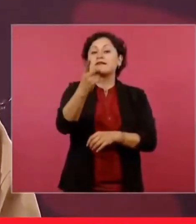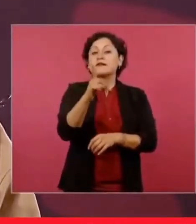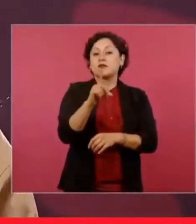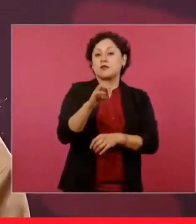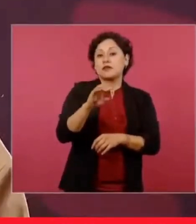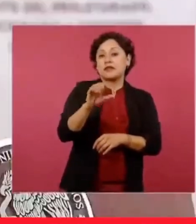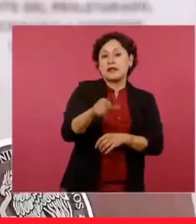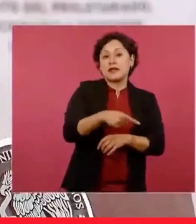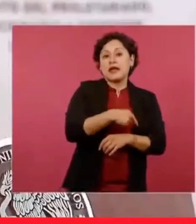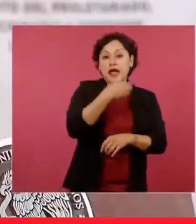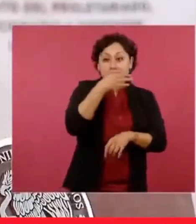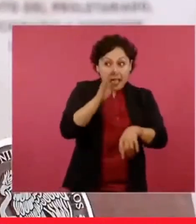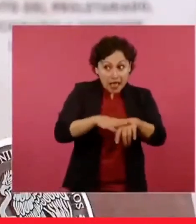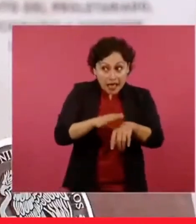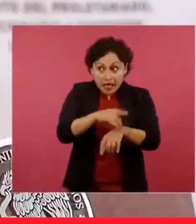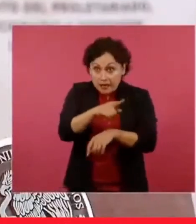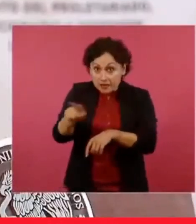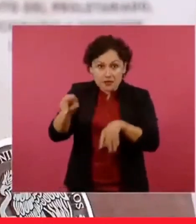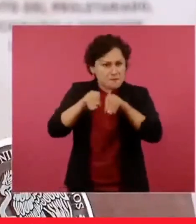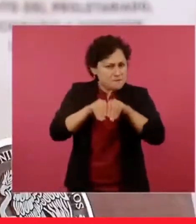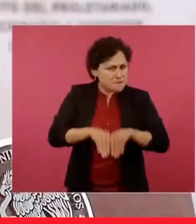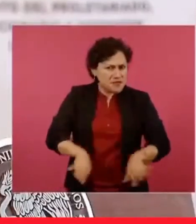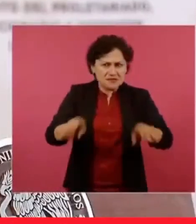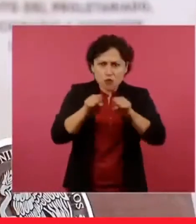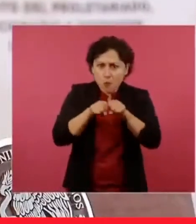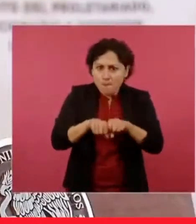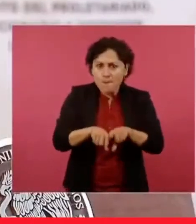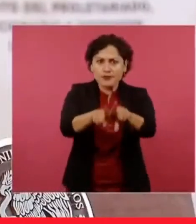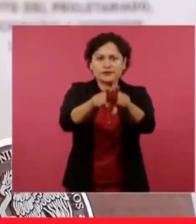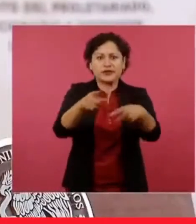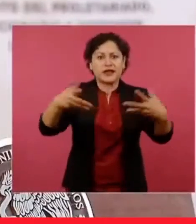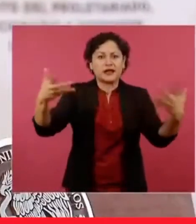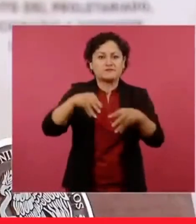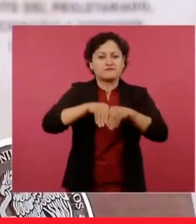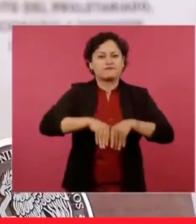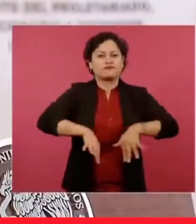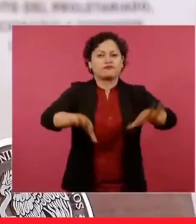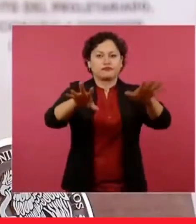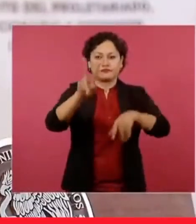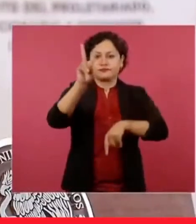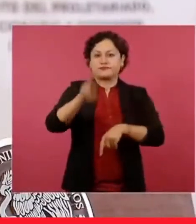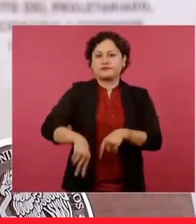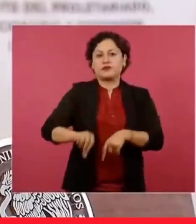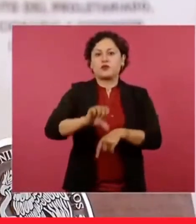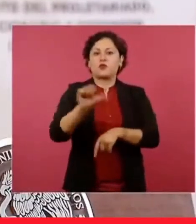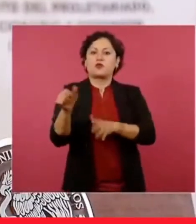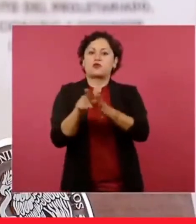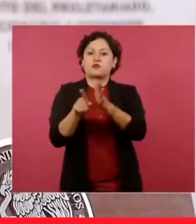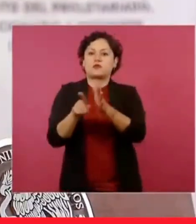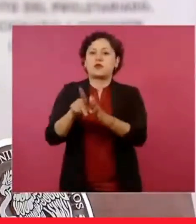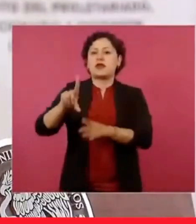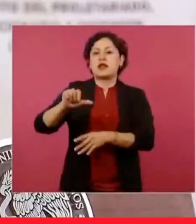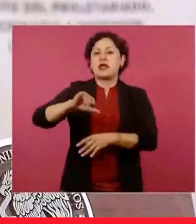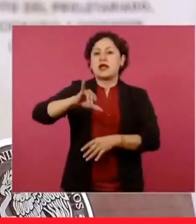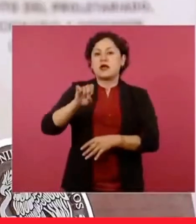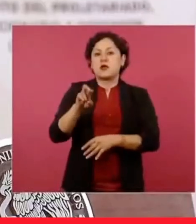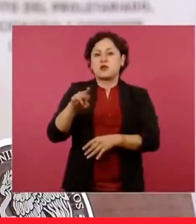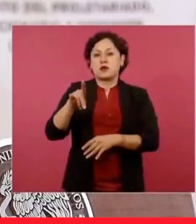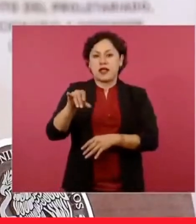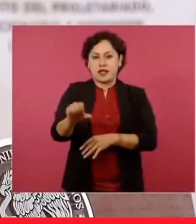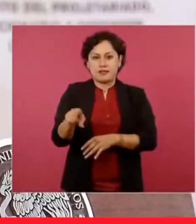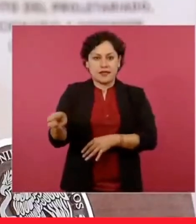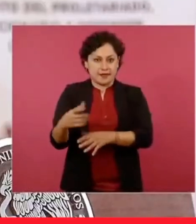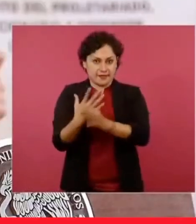publicarlo simultáneamente con los demás. Esto se confirmó en el diario La Jornada, que también dijo que los